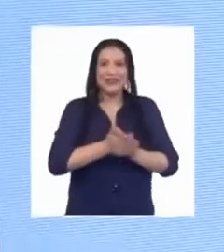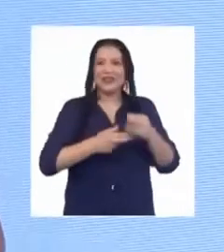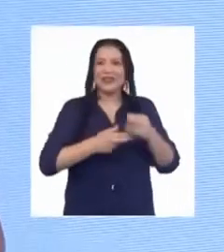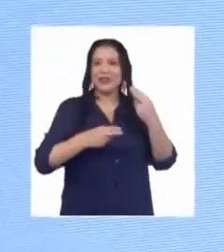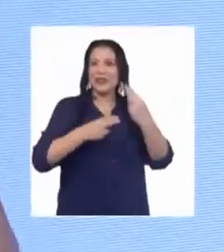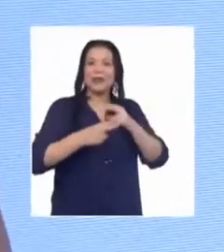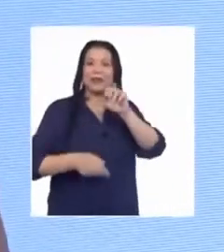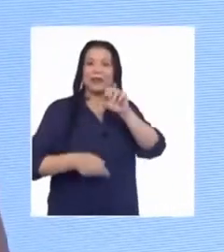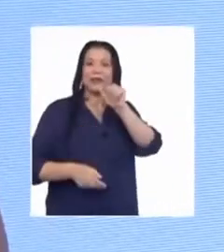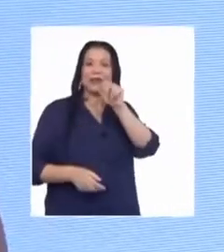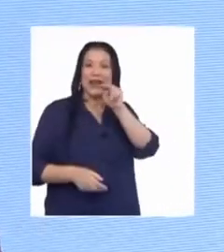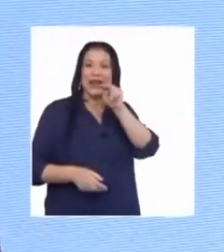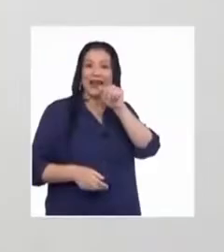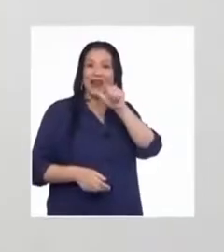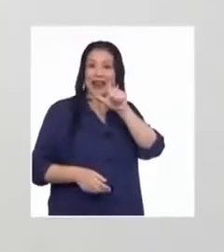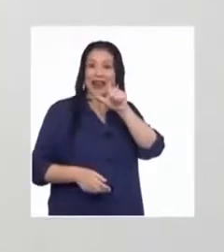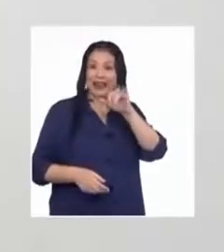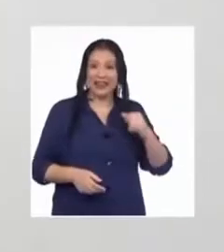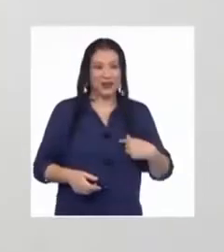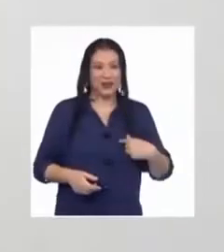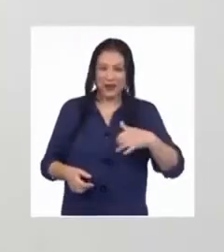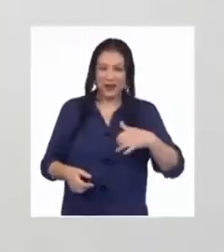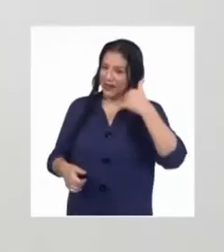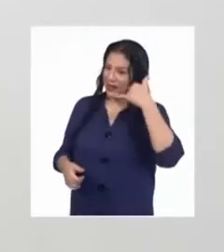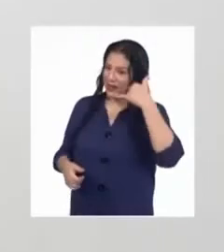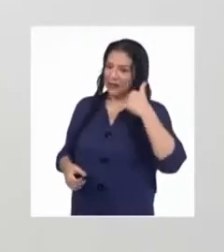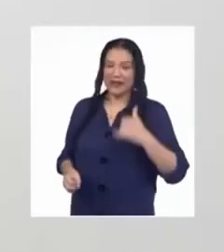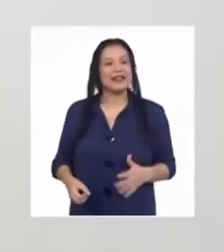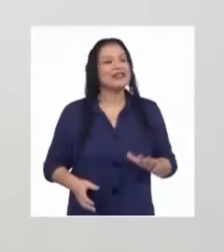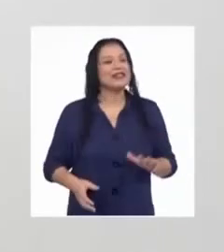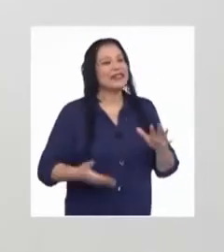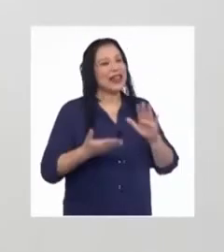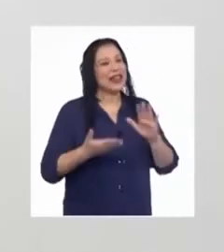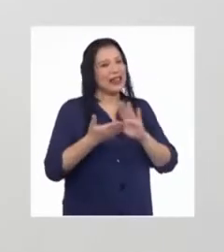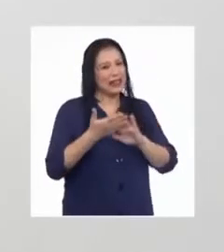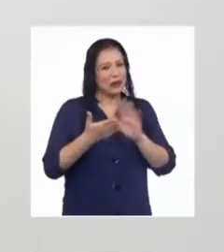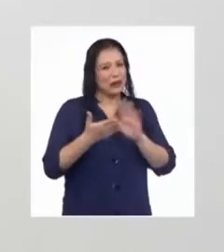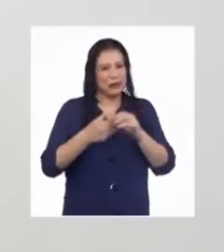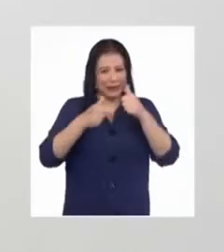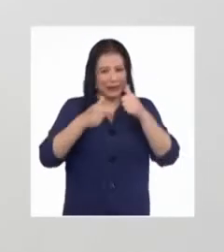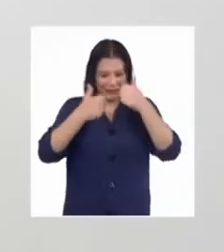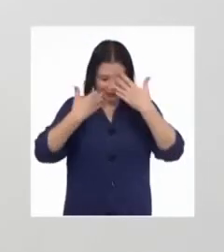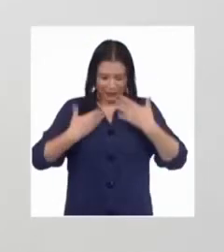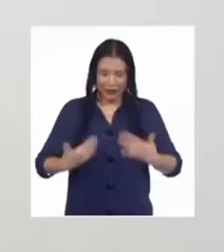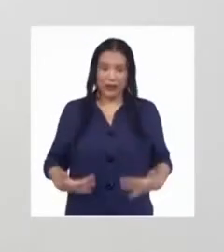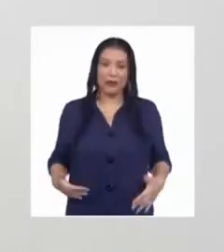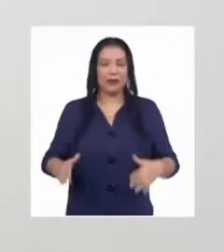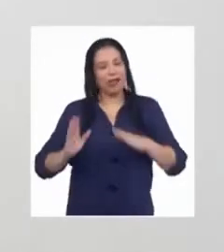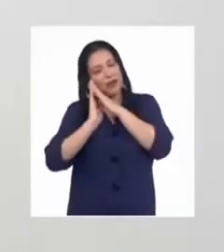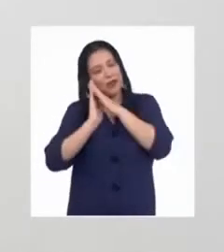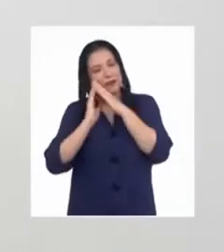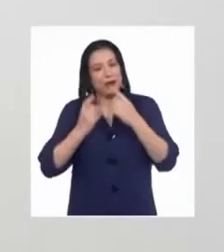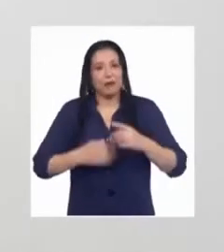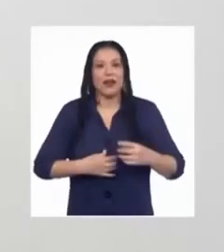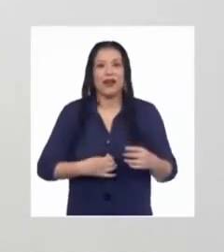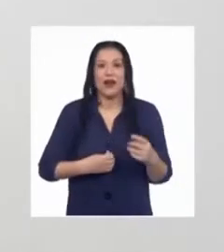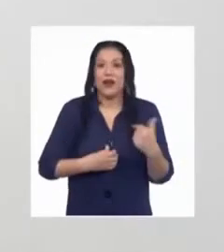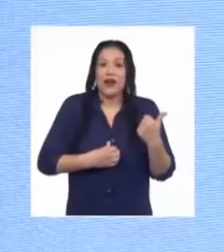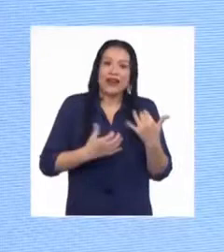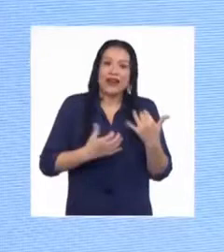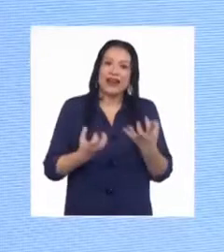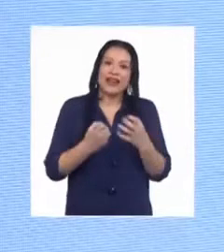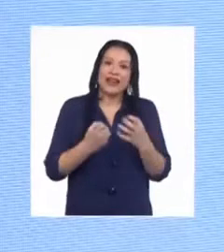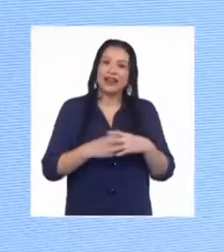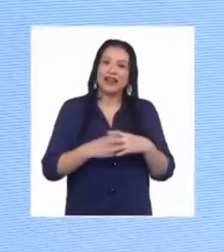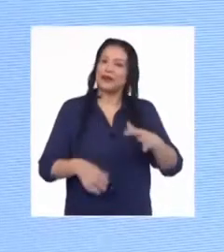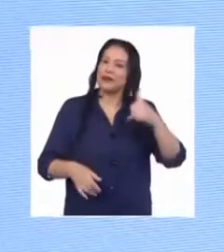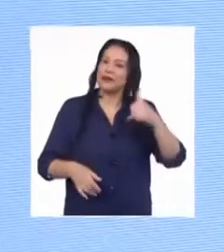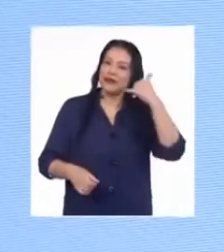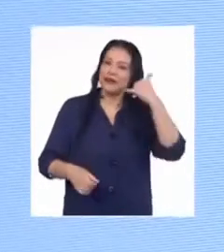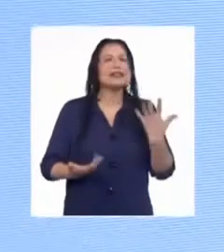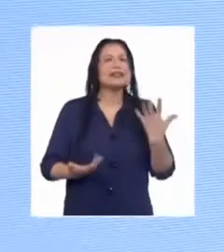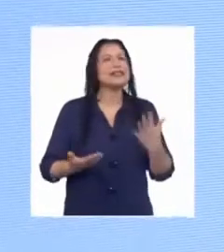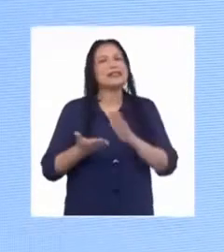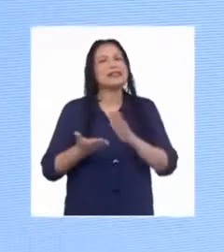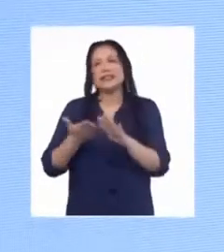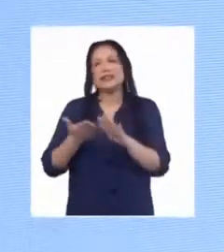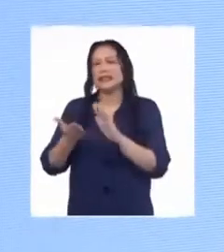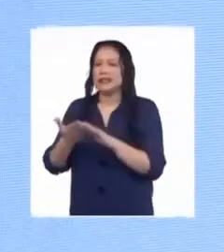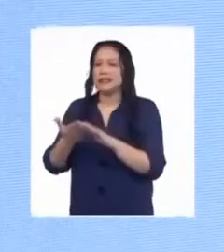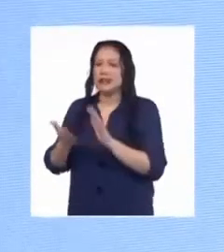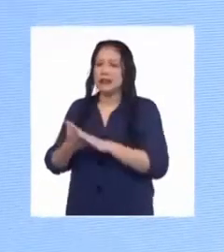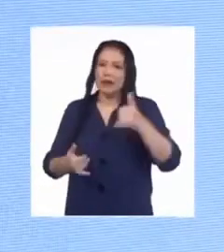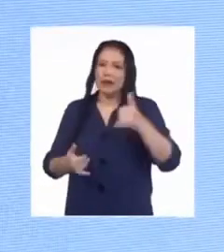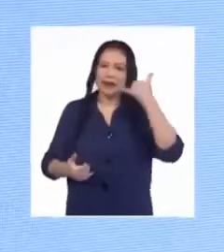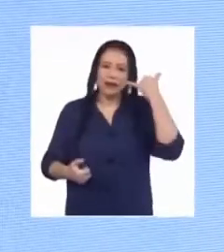Ochoa, te voy a llamar, ¿ya? Hola Stephanie, disculpen que siga en pijama, pero no quería dejar de contestar. Ay, discúlpame tú a mí